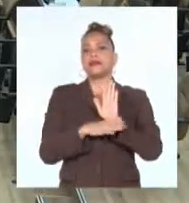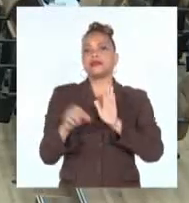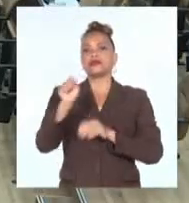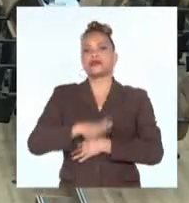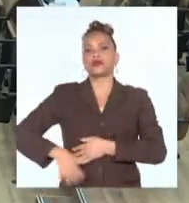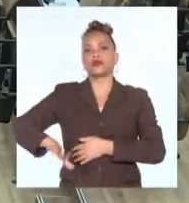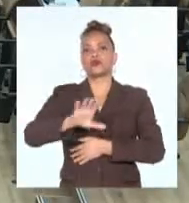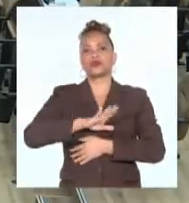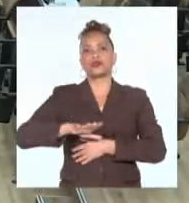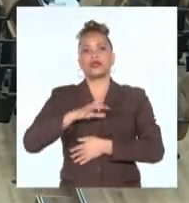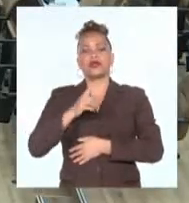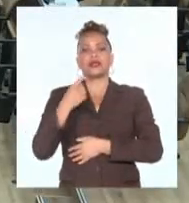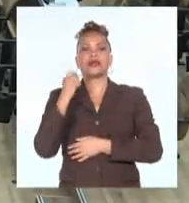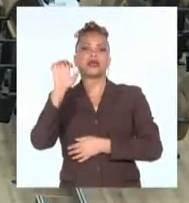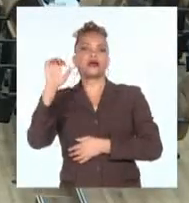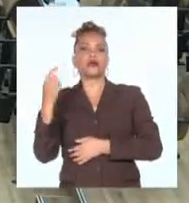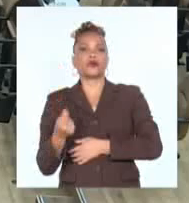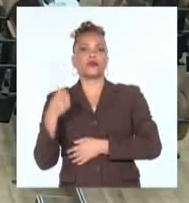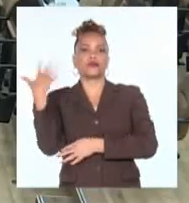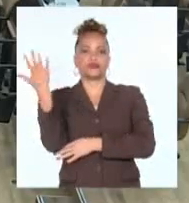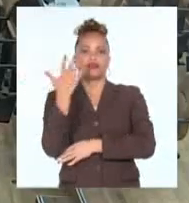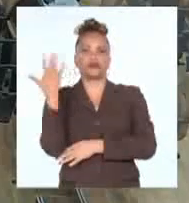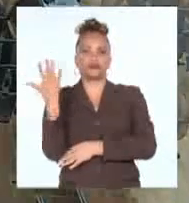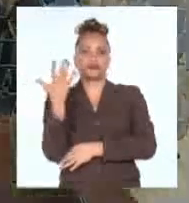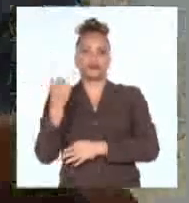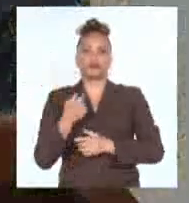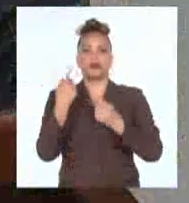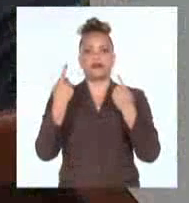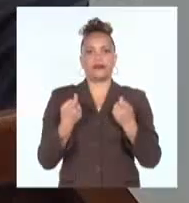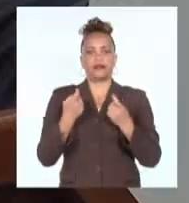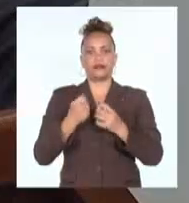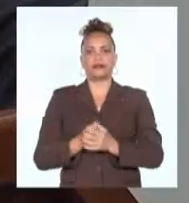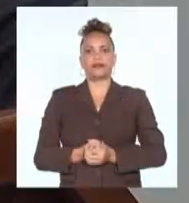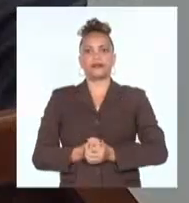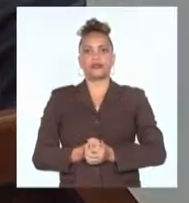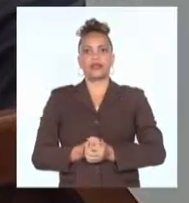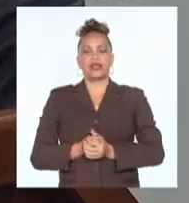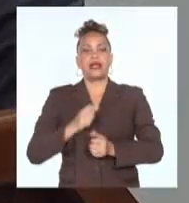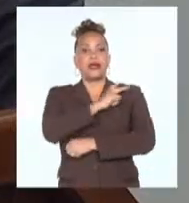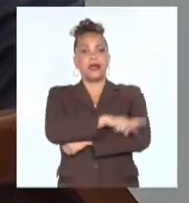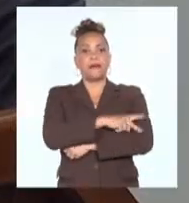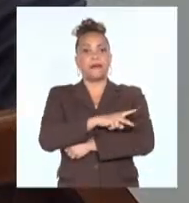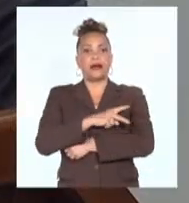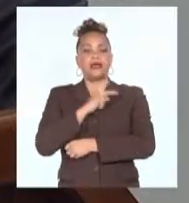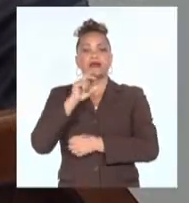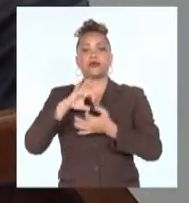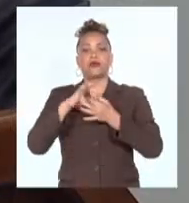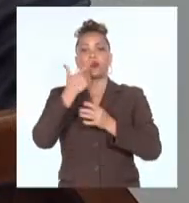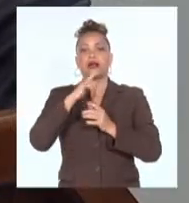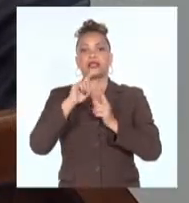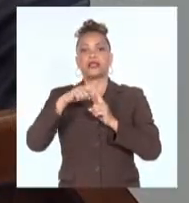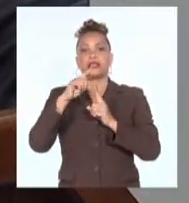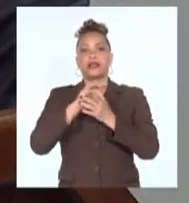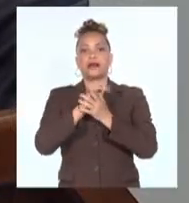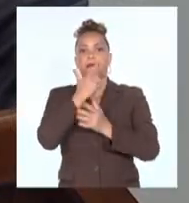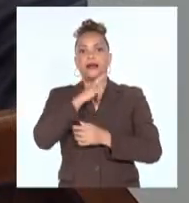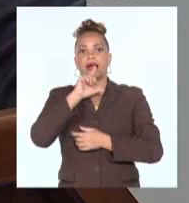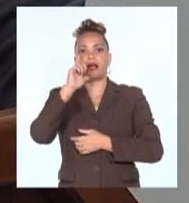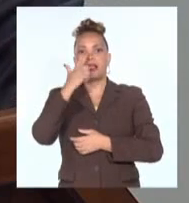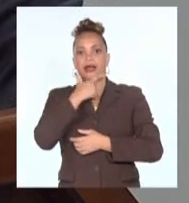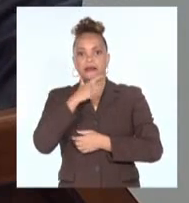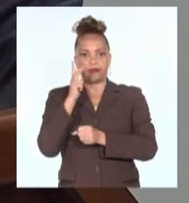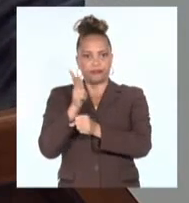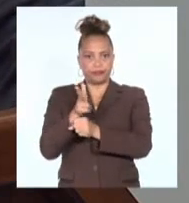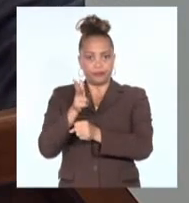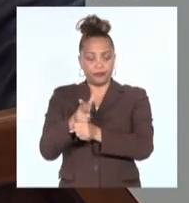y ambientales pertinentes. Consecuentemente, Guatemala se ha comprometido a utilizar herramientas y mecanismos de